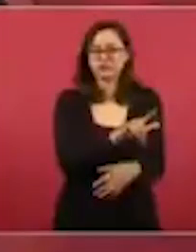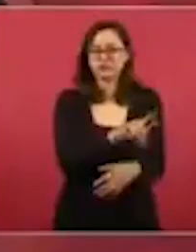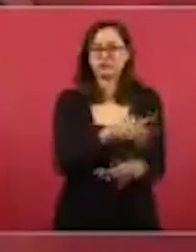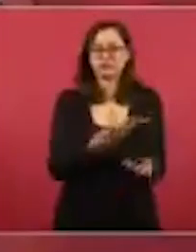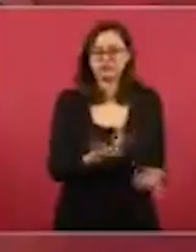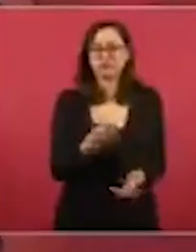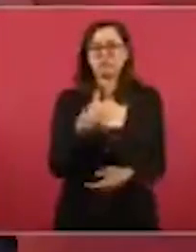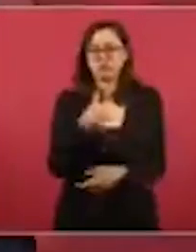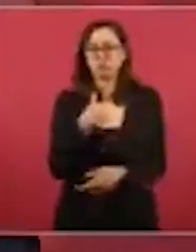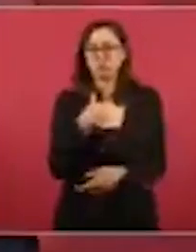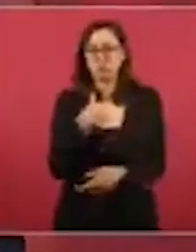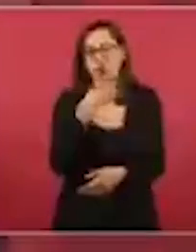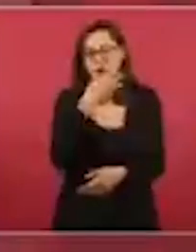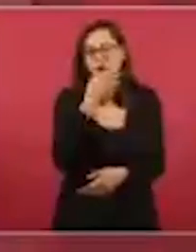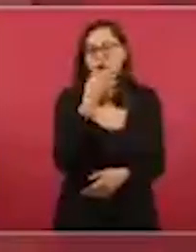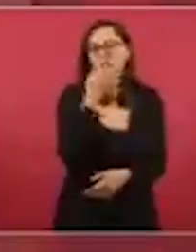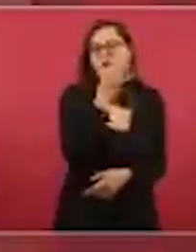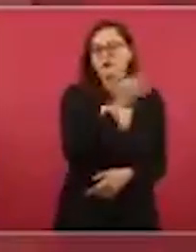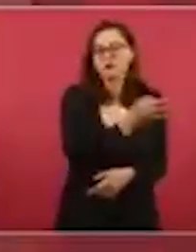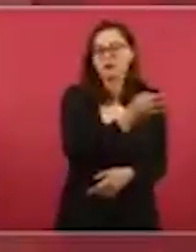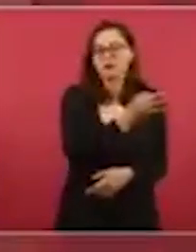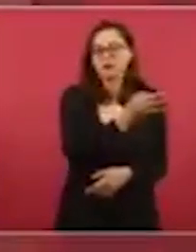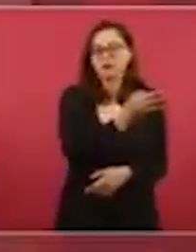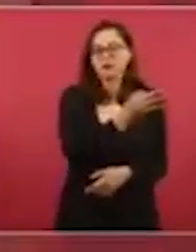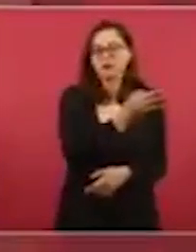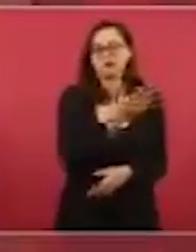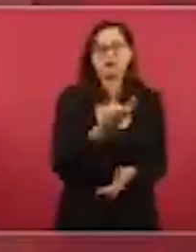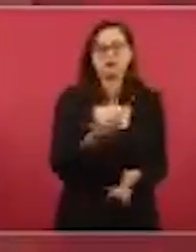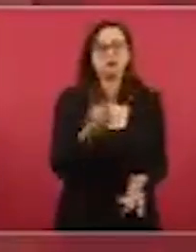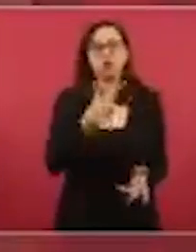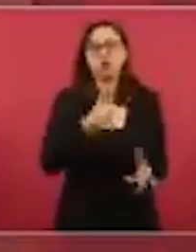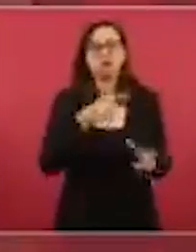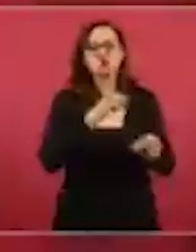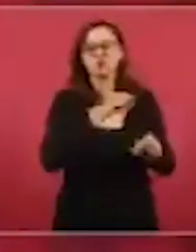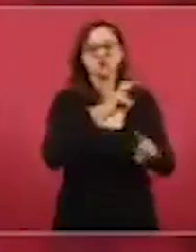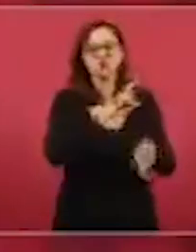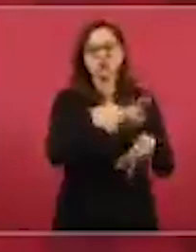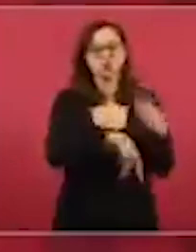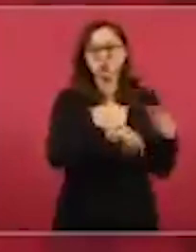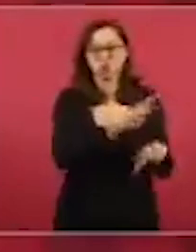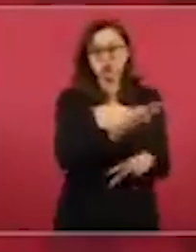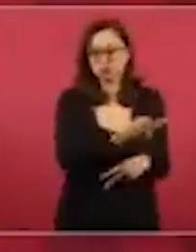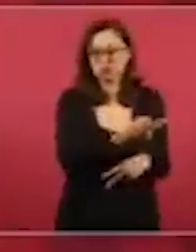le mandé a decir, porque no por mi ausencia